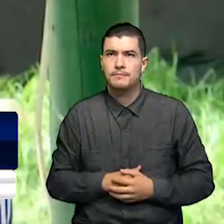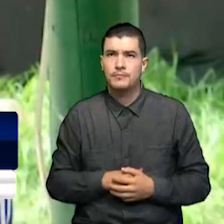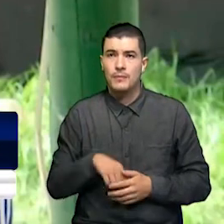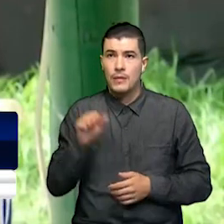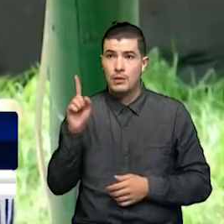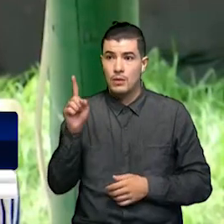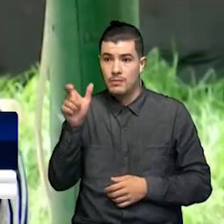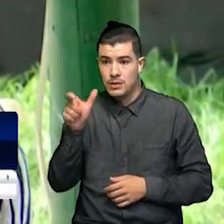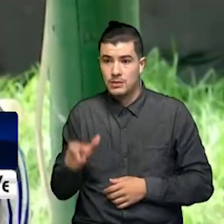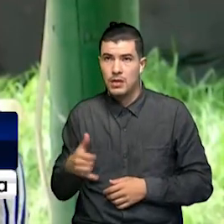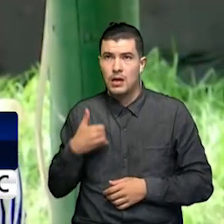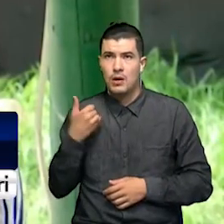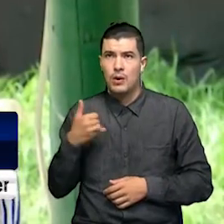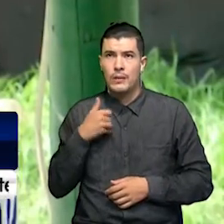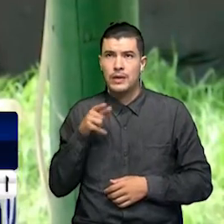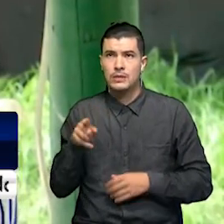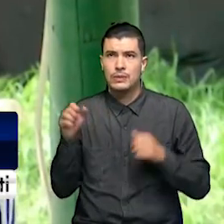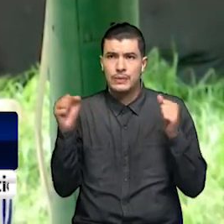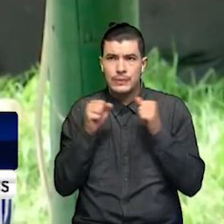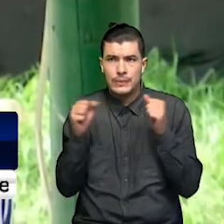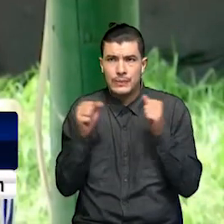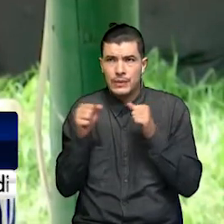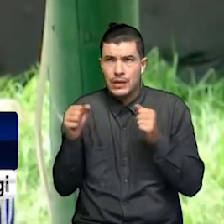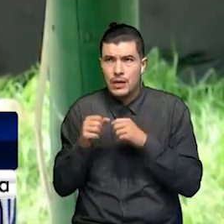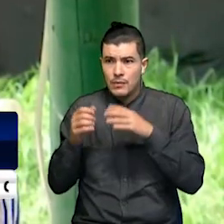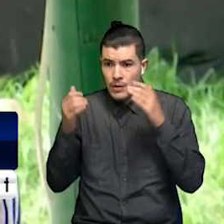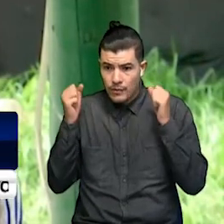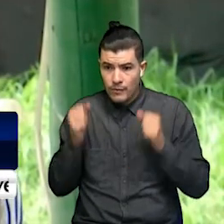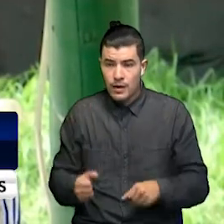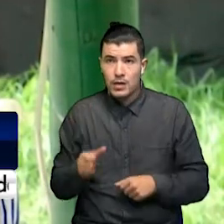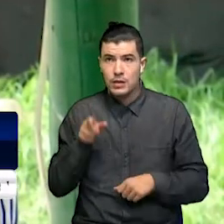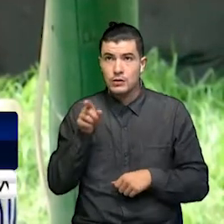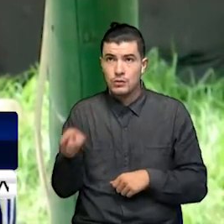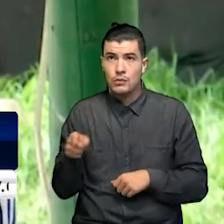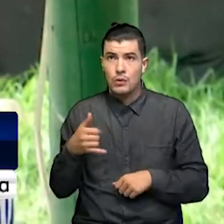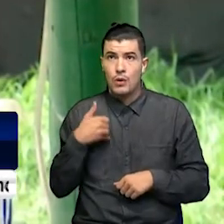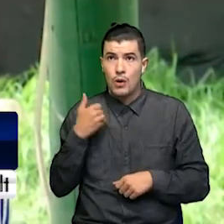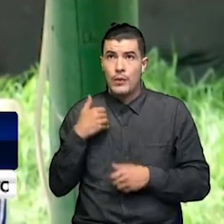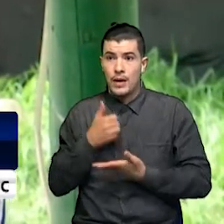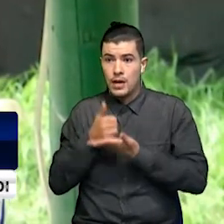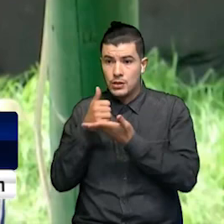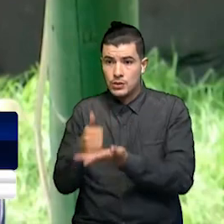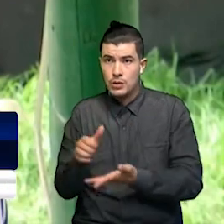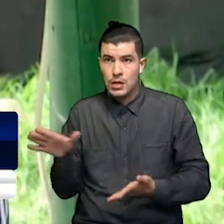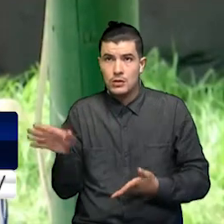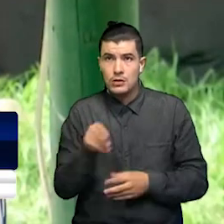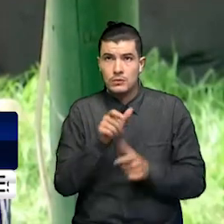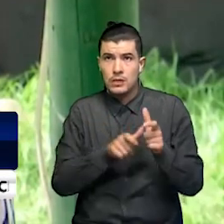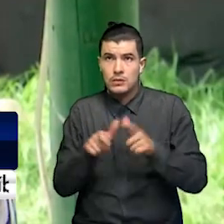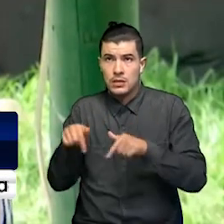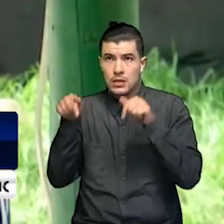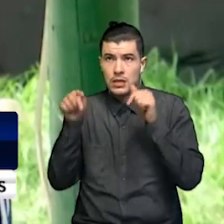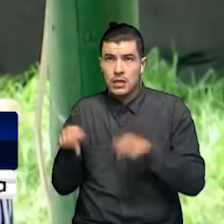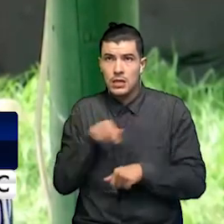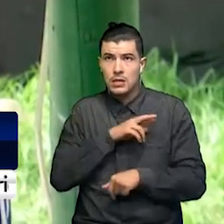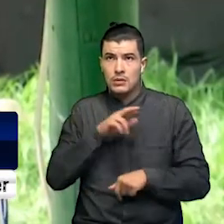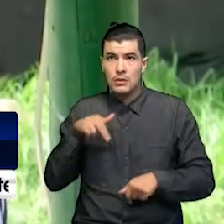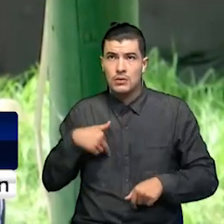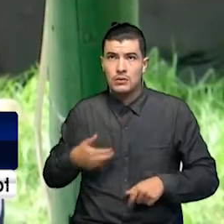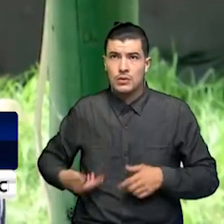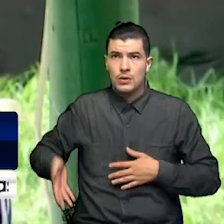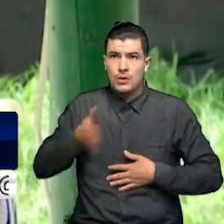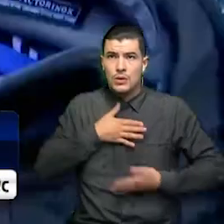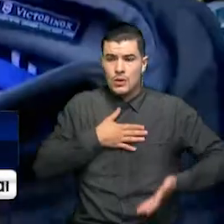joven empezó a sufrir una hipotermia muy fuerte y tuvo que ser auxiliado por todos los que estábamos acá, envolverlo en